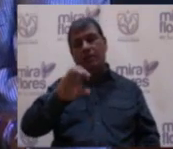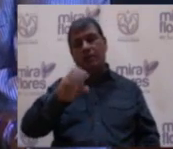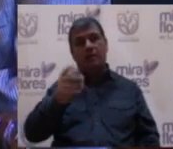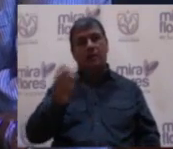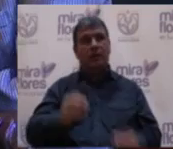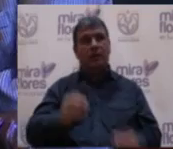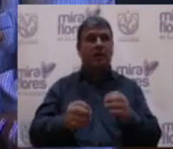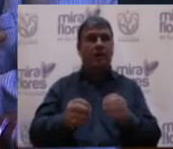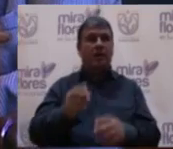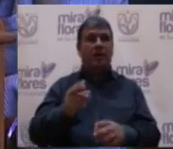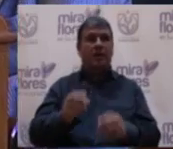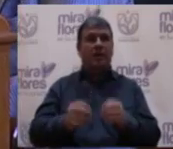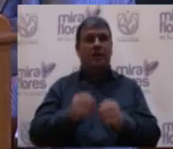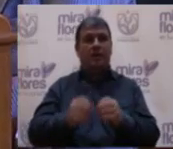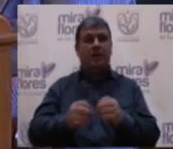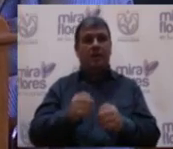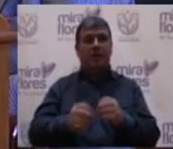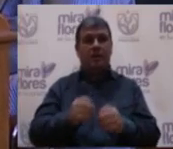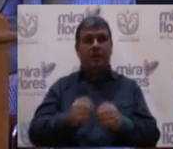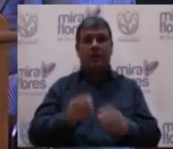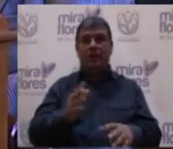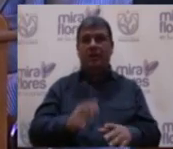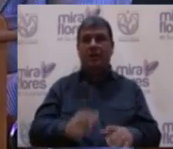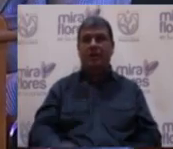su alarma. Estoy seguro de eso.